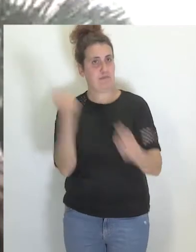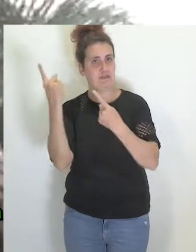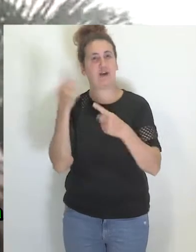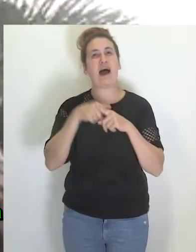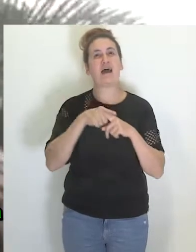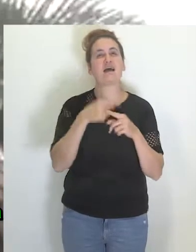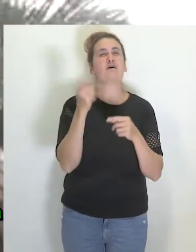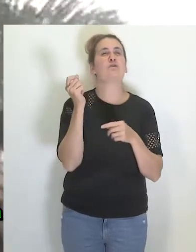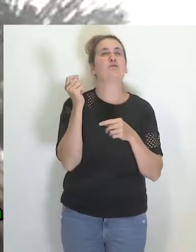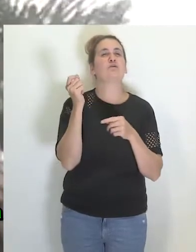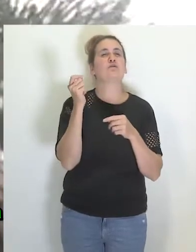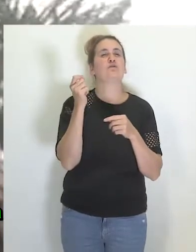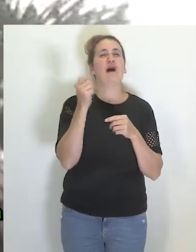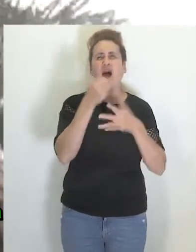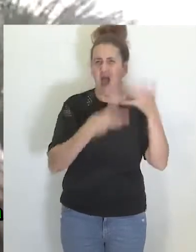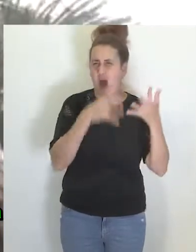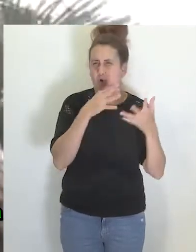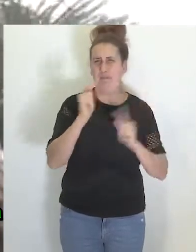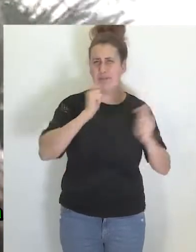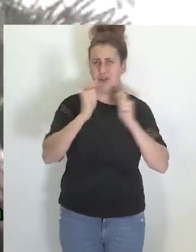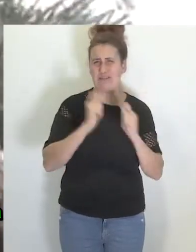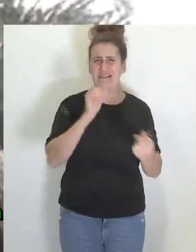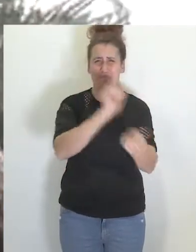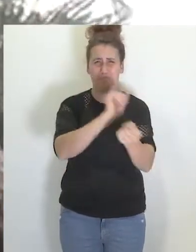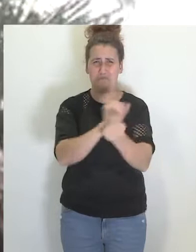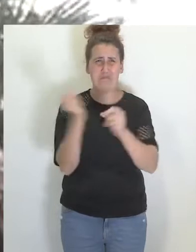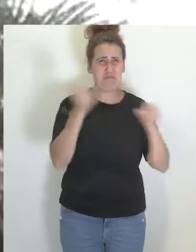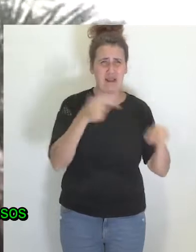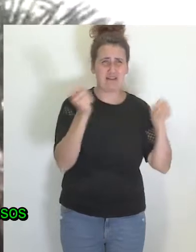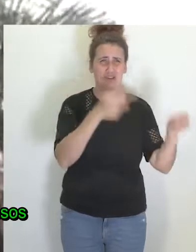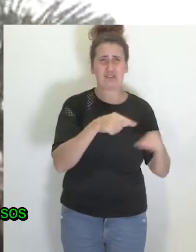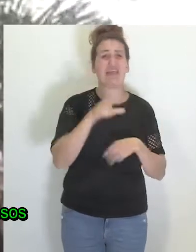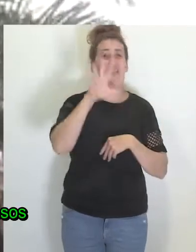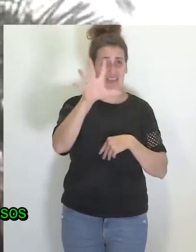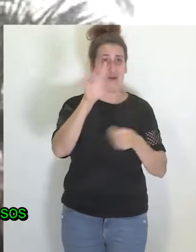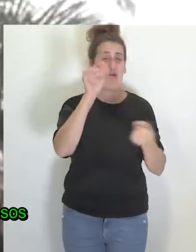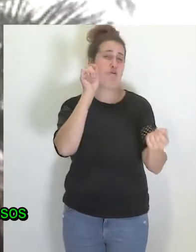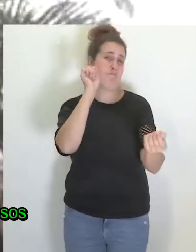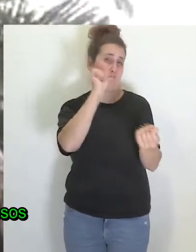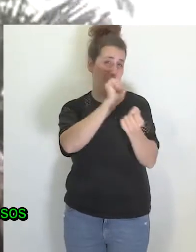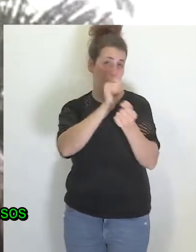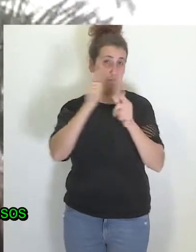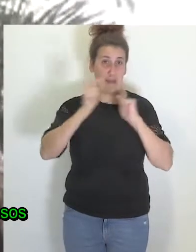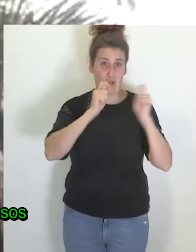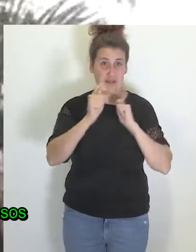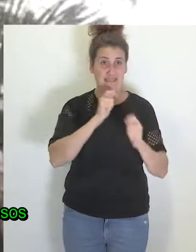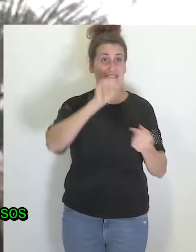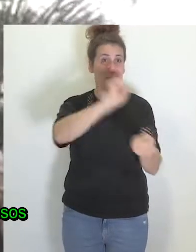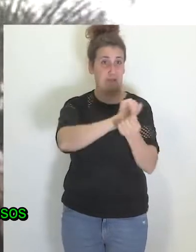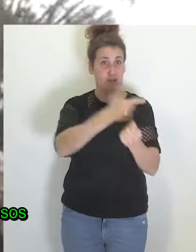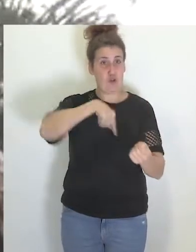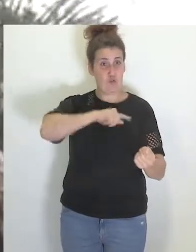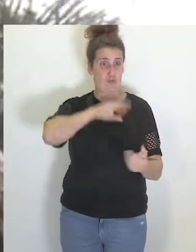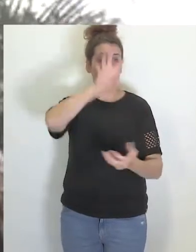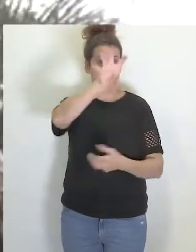Y hay una cantidad ahorita de periodistas presos. Tenemos 5 periodistas presos en nuestro